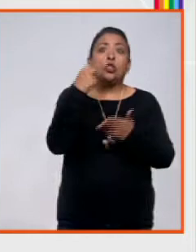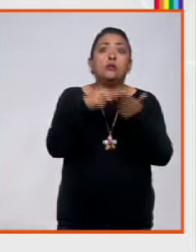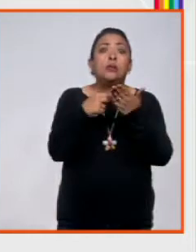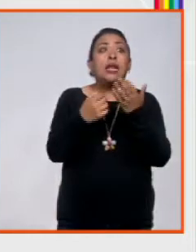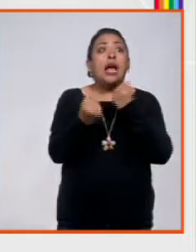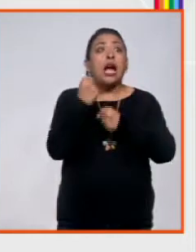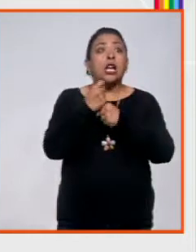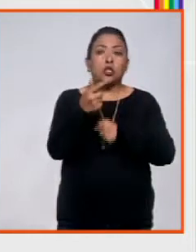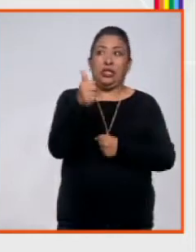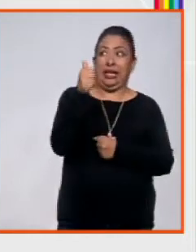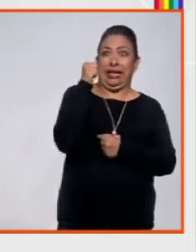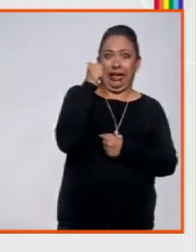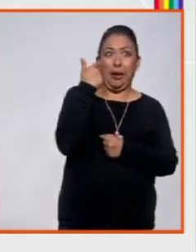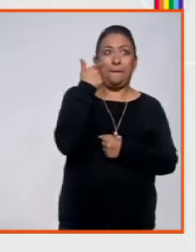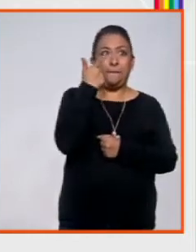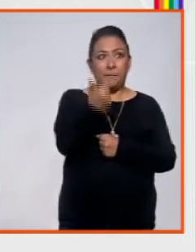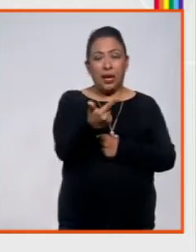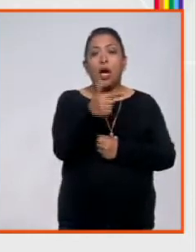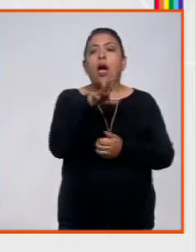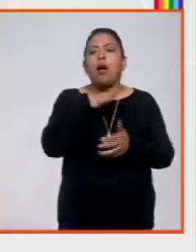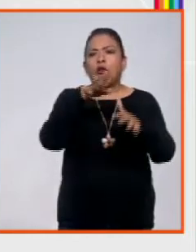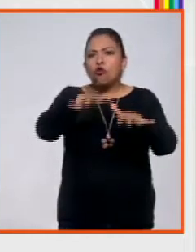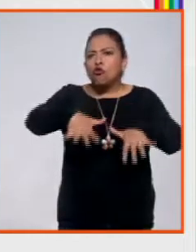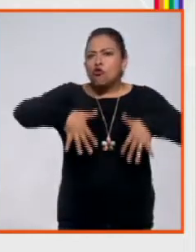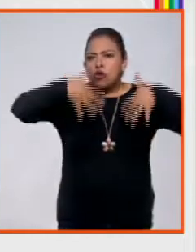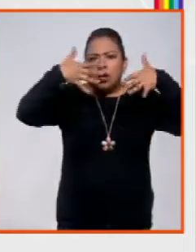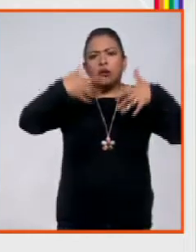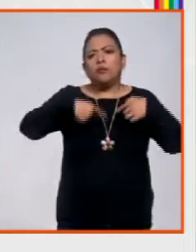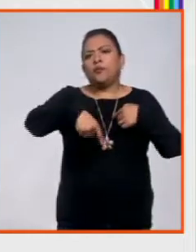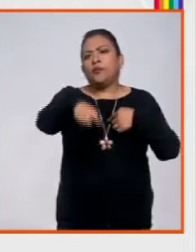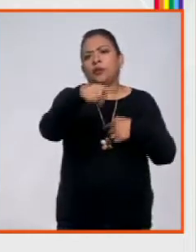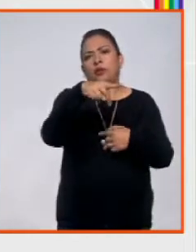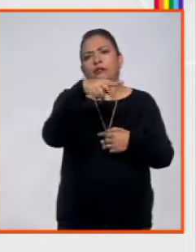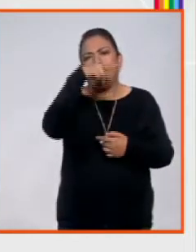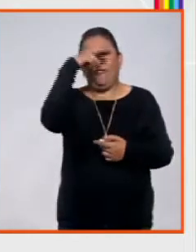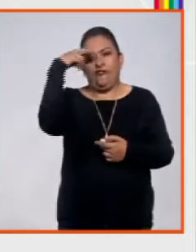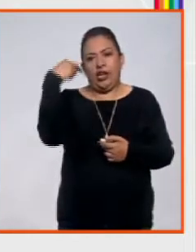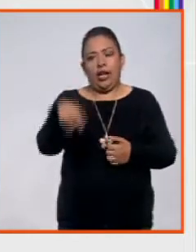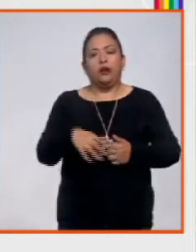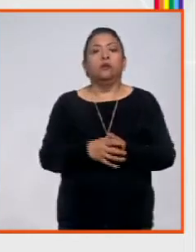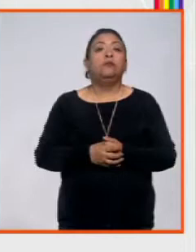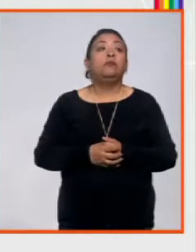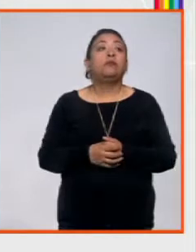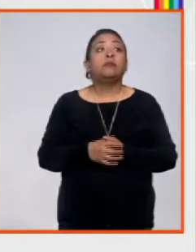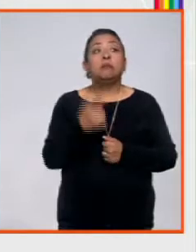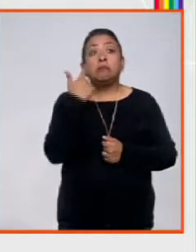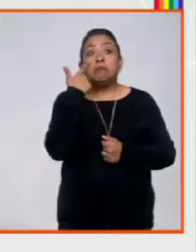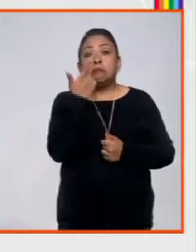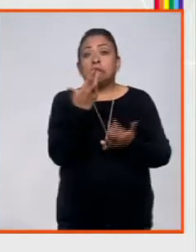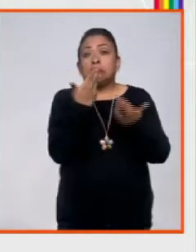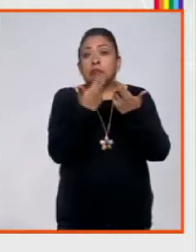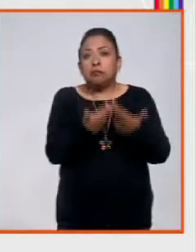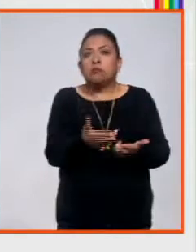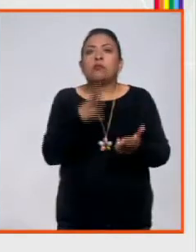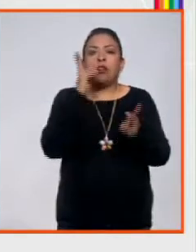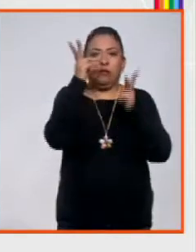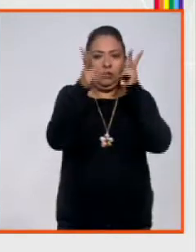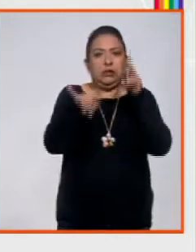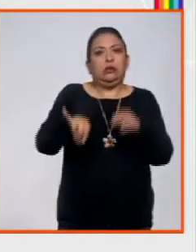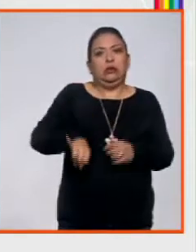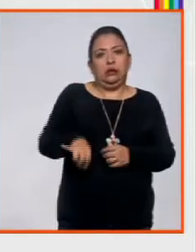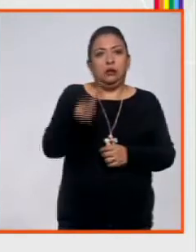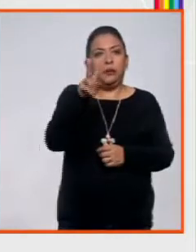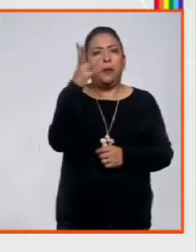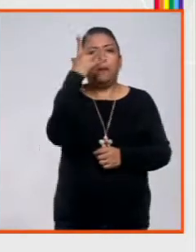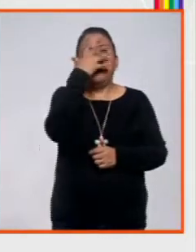que viene a mis espaldas donde se van a realizar eventos todo este verano bueno hay estos vestigios hay visitas muy interesantes